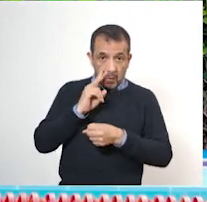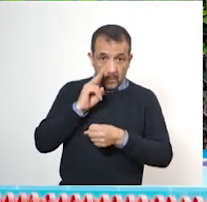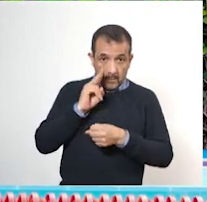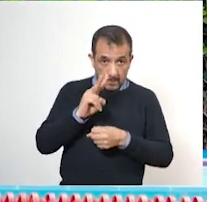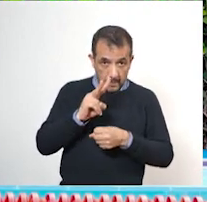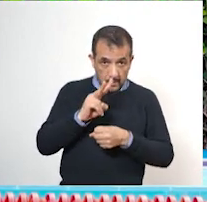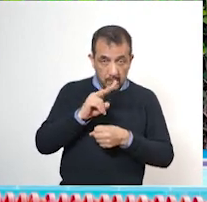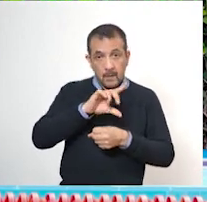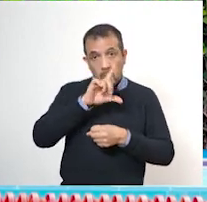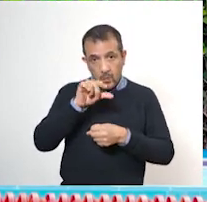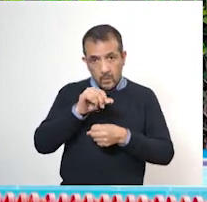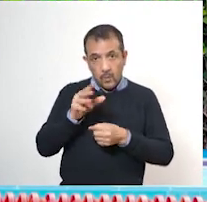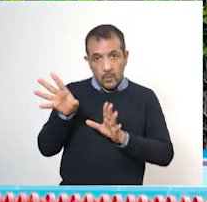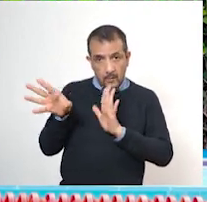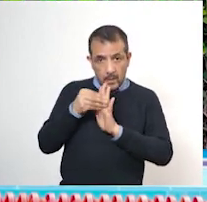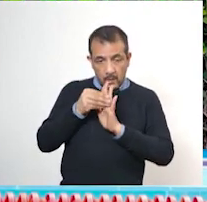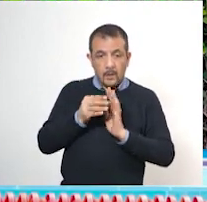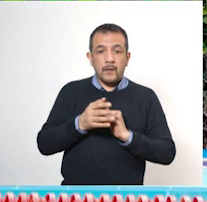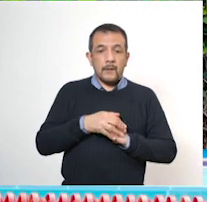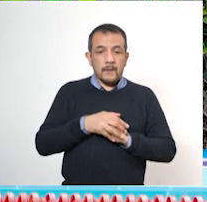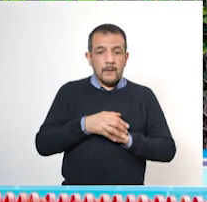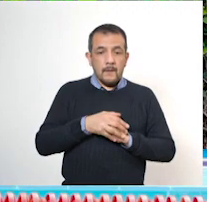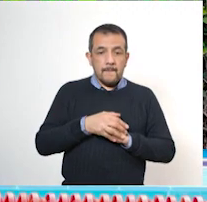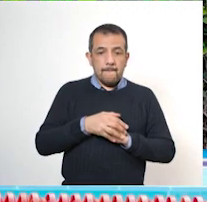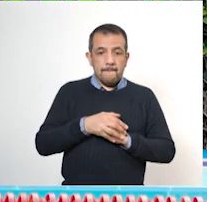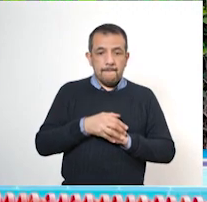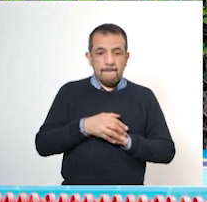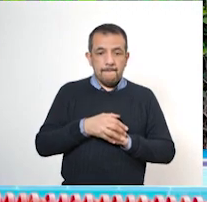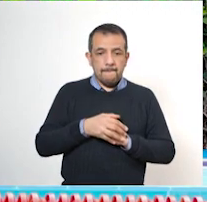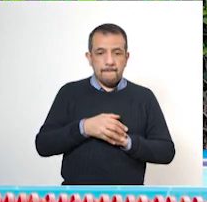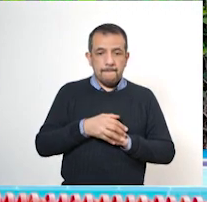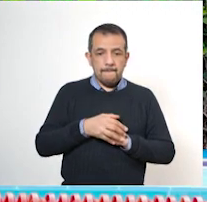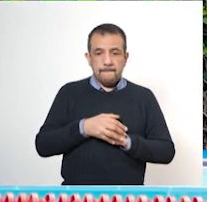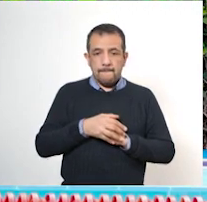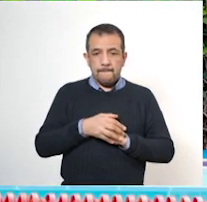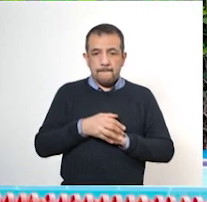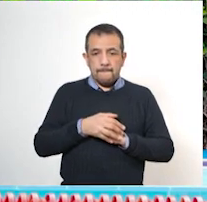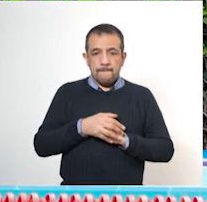tú. Entonces estamos abajo, subo y abro, bajo.